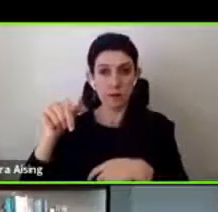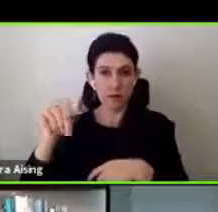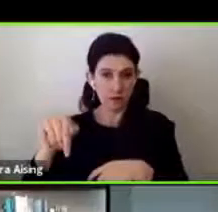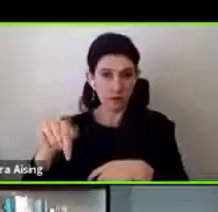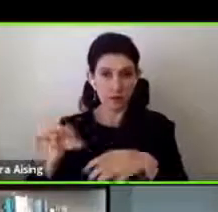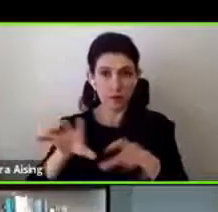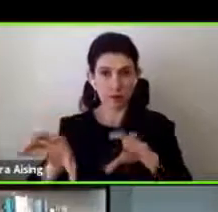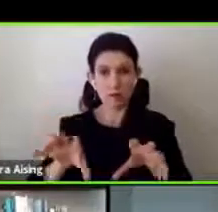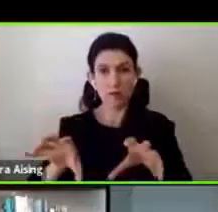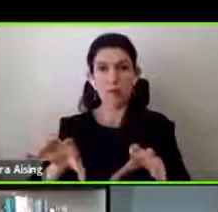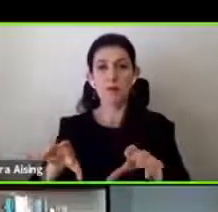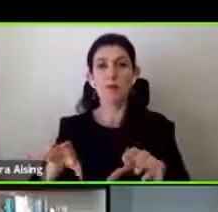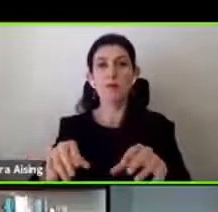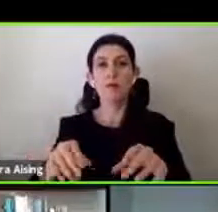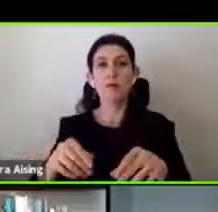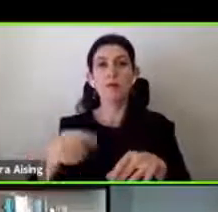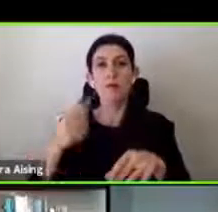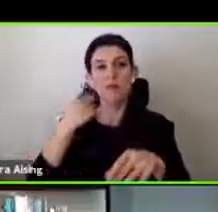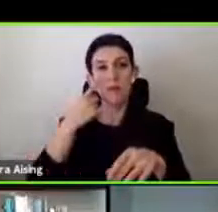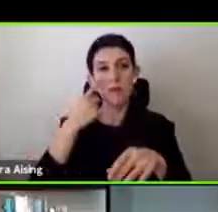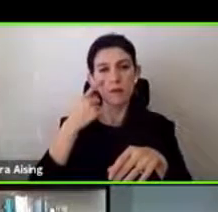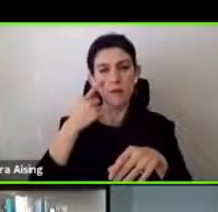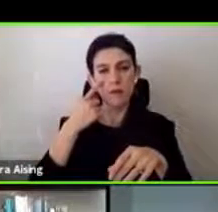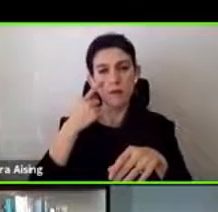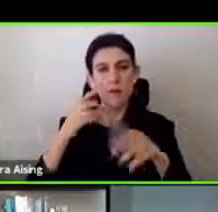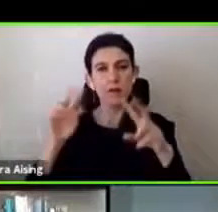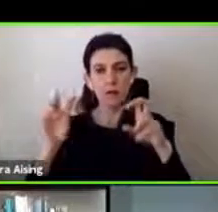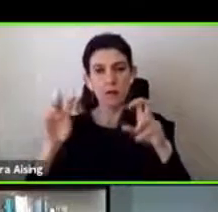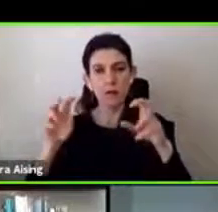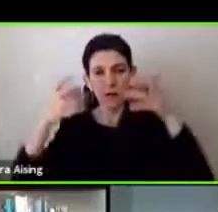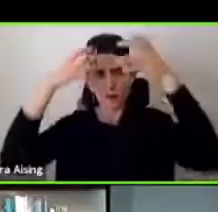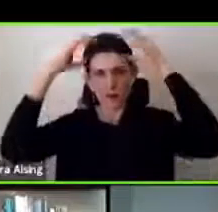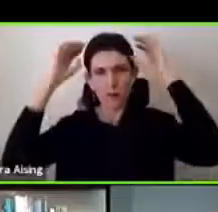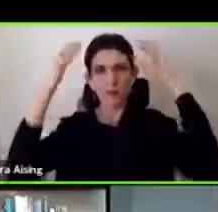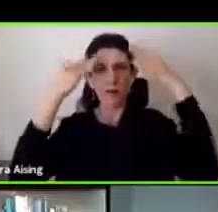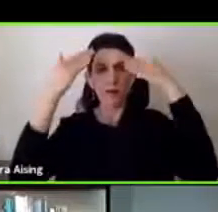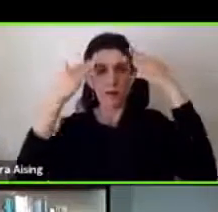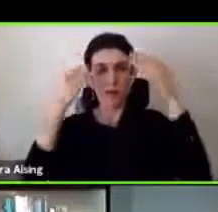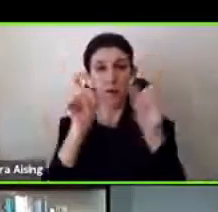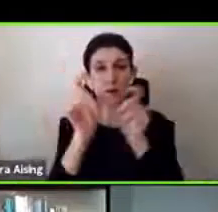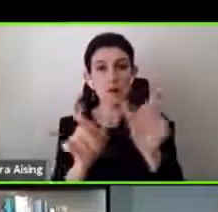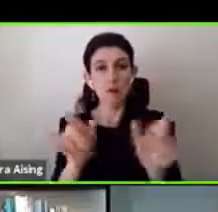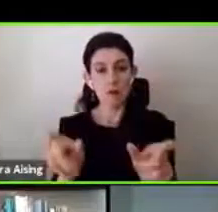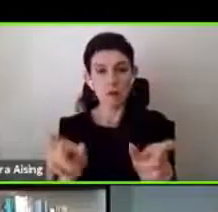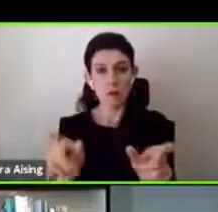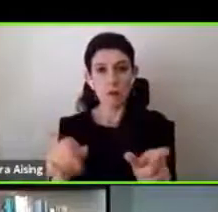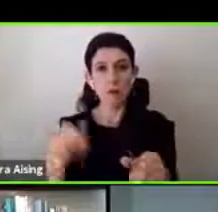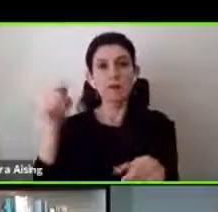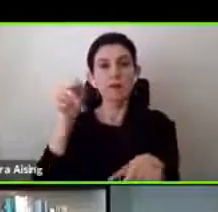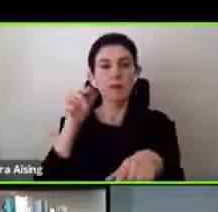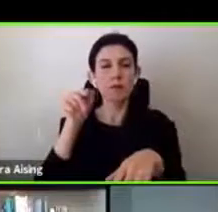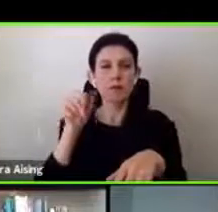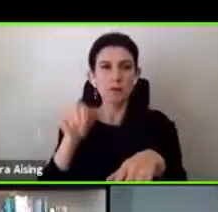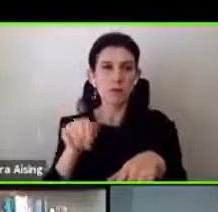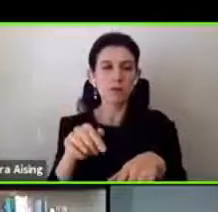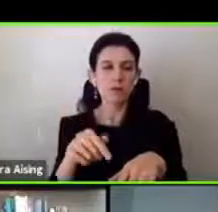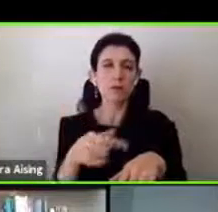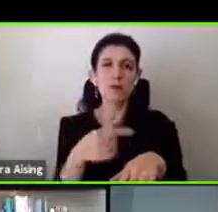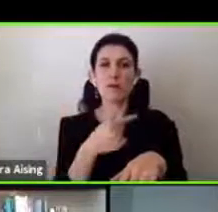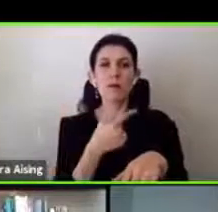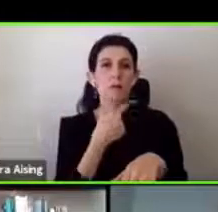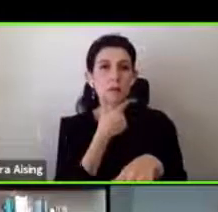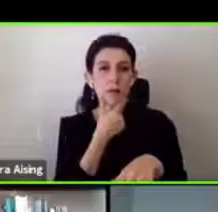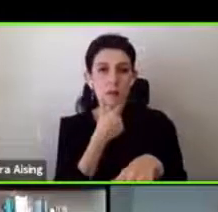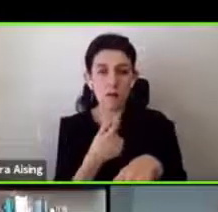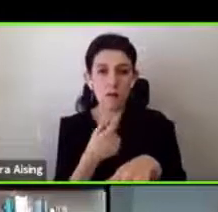de la neuropsicología para las personas y que sea un conocimiento entregado de una forma sencilla y entendible para